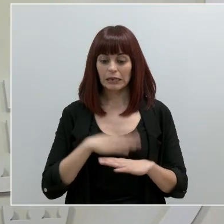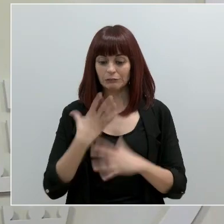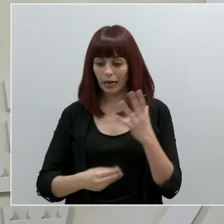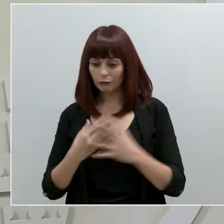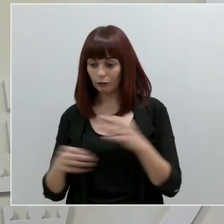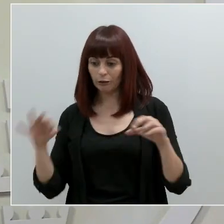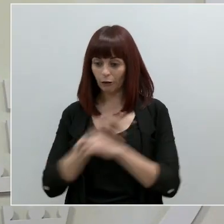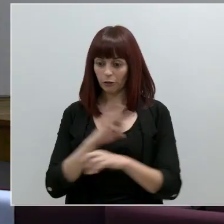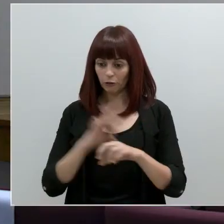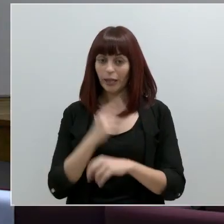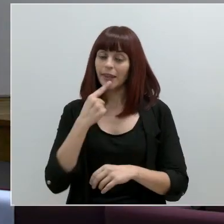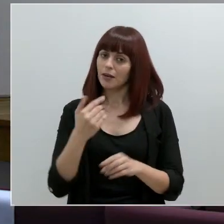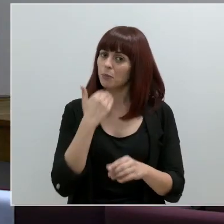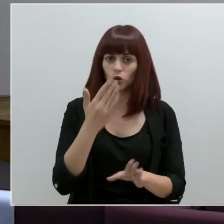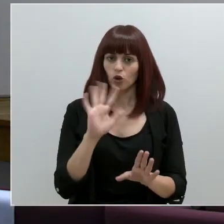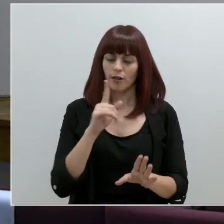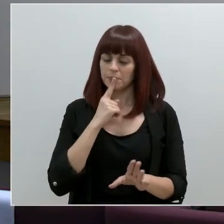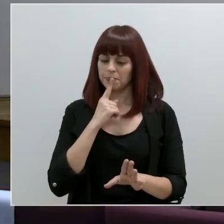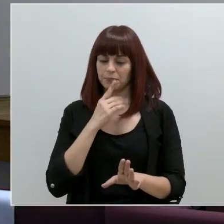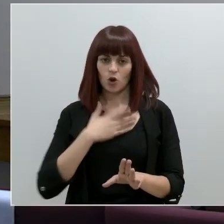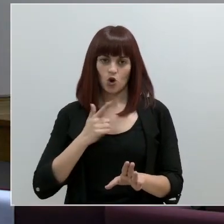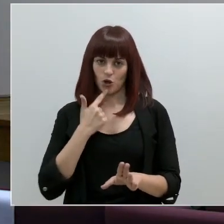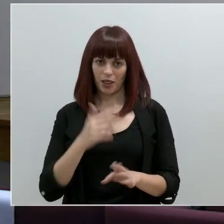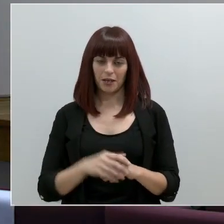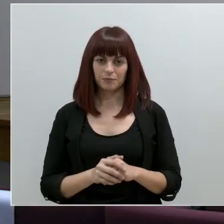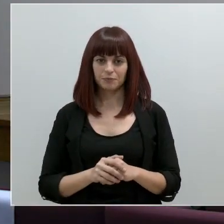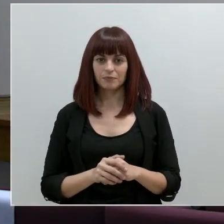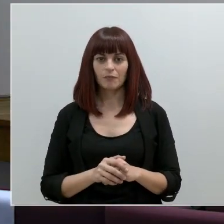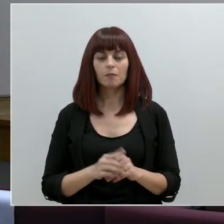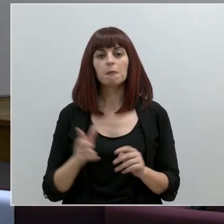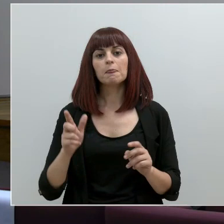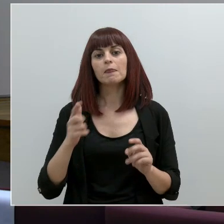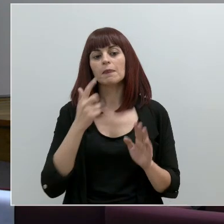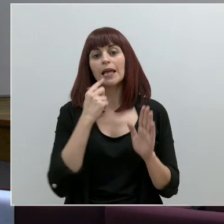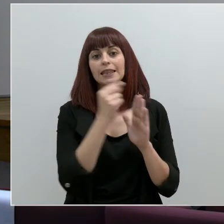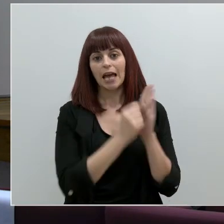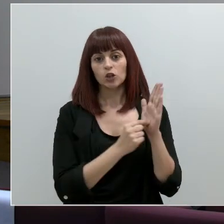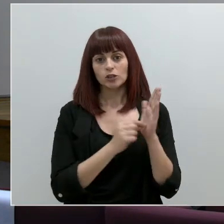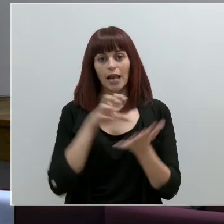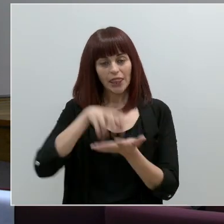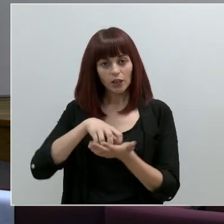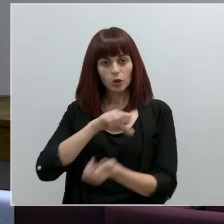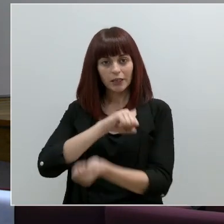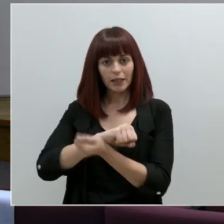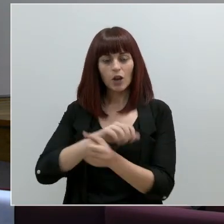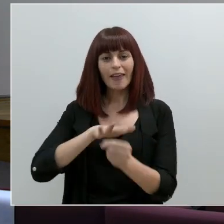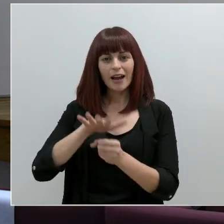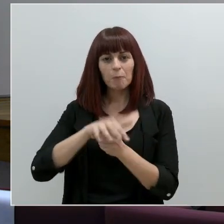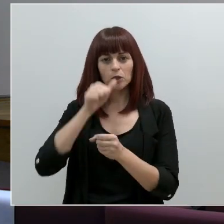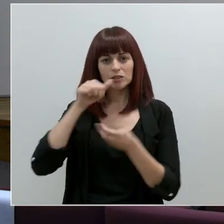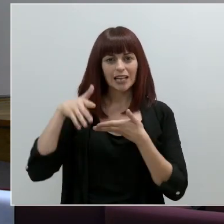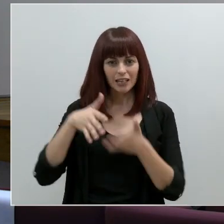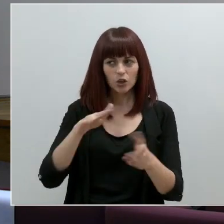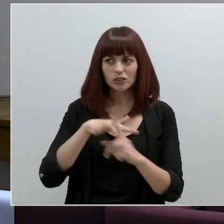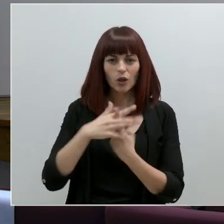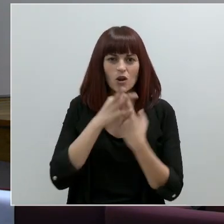predicciones. Popular Televisión solicita la actualización de datos de contagios en el centro penitenciario de Campos del Río. ¿Y cuál es la situación